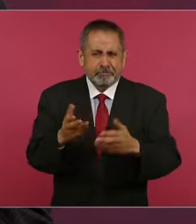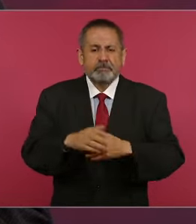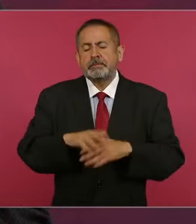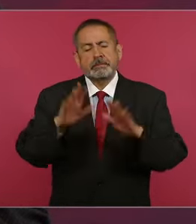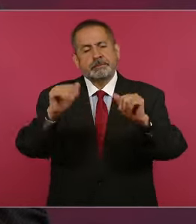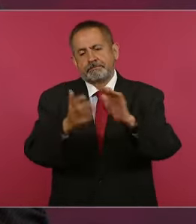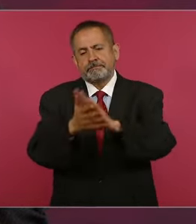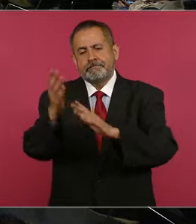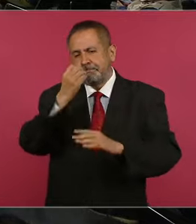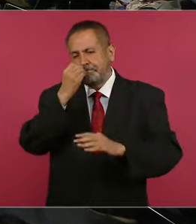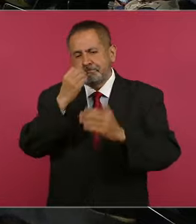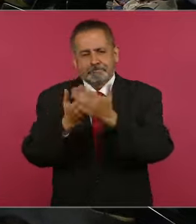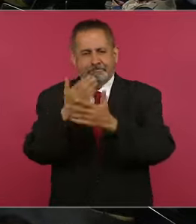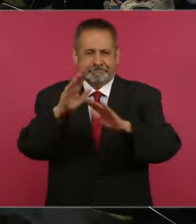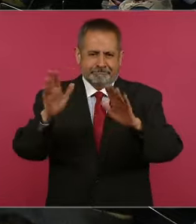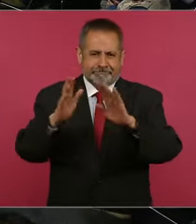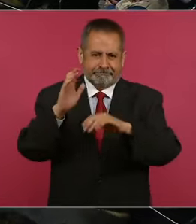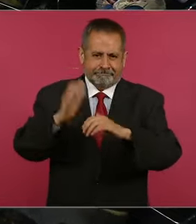ya vámonos a desayunar.